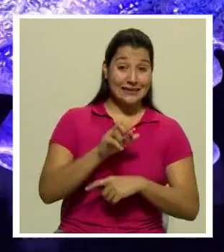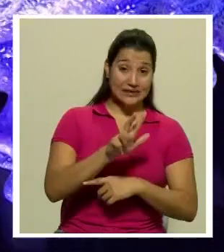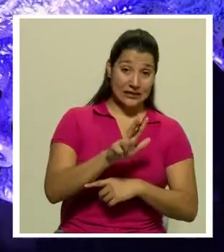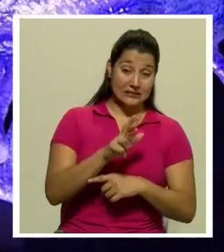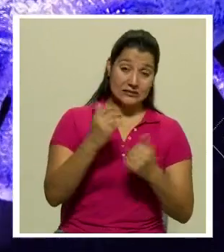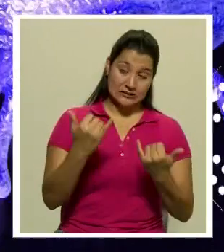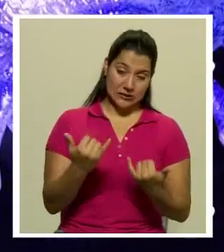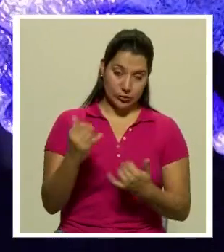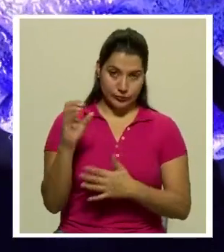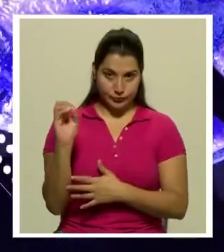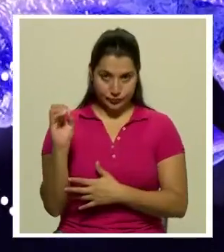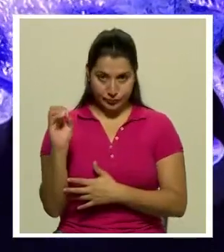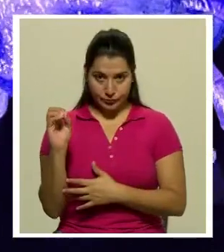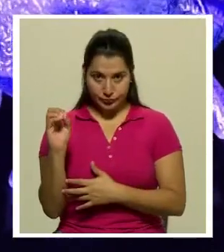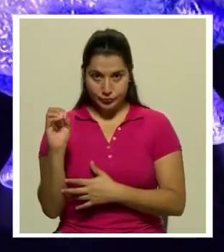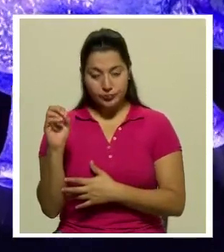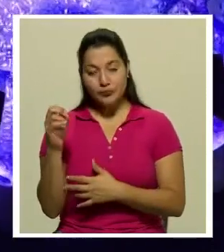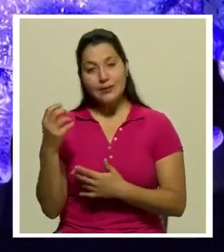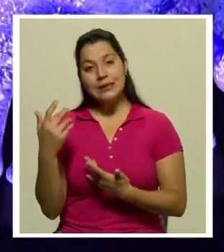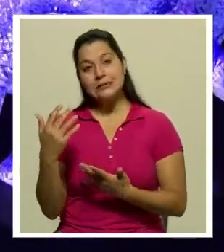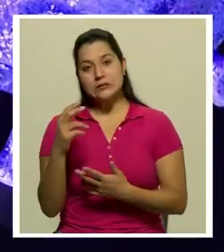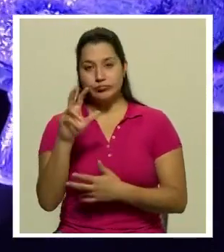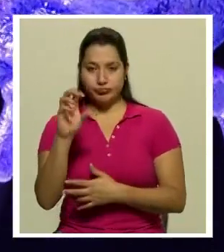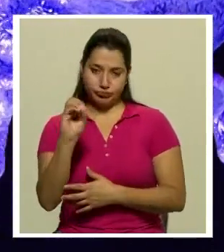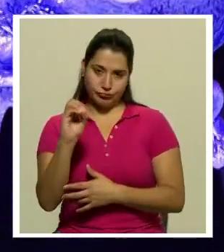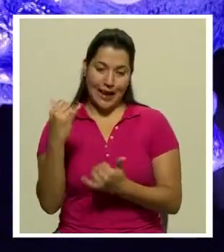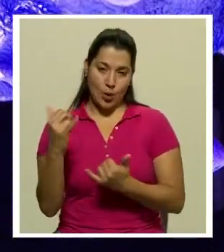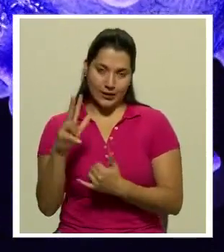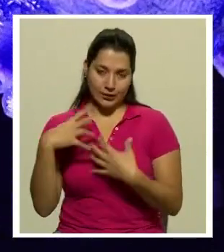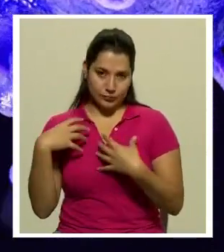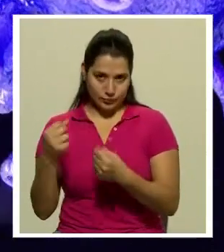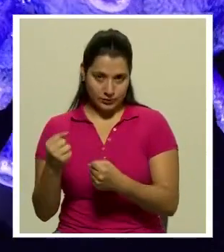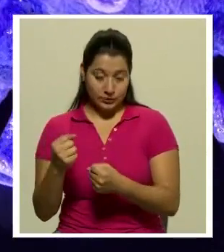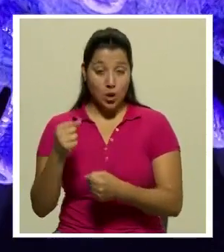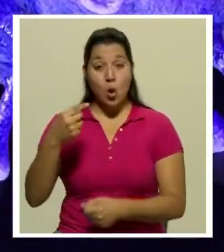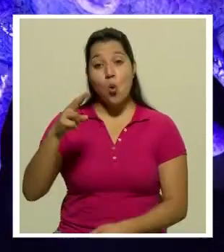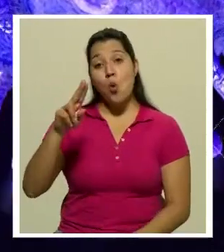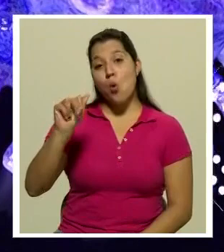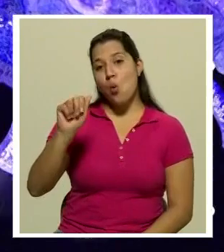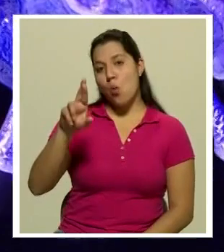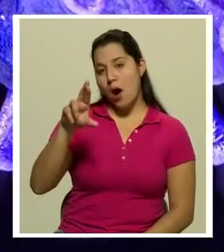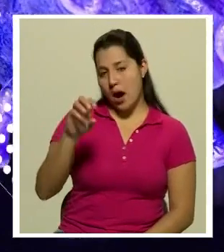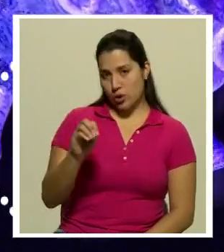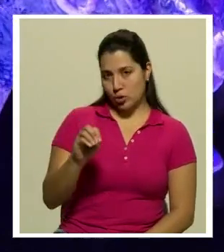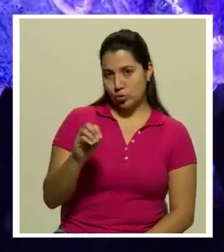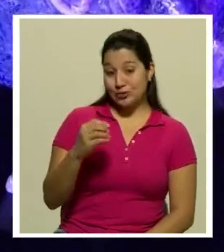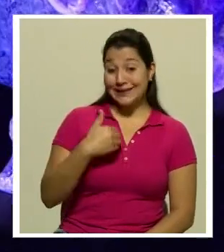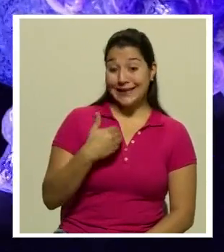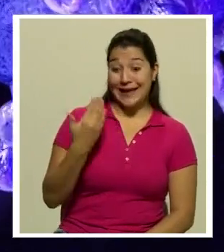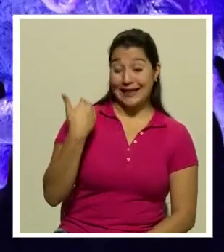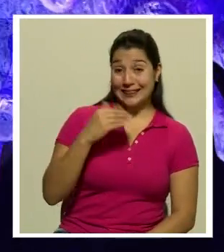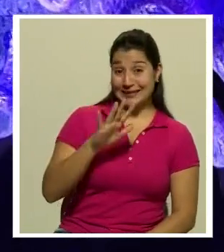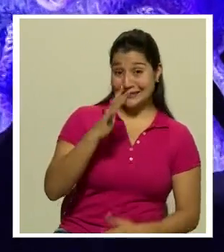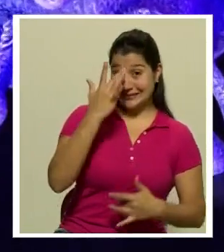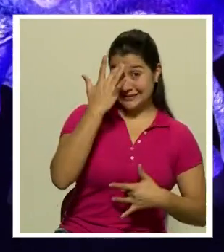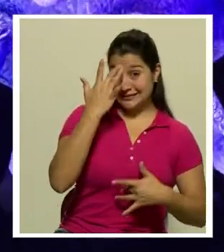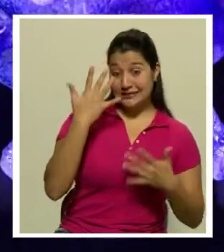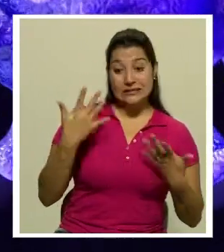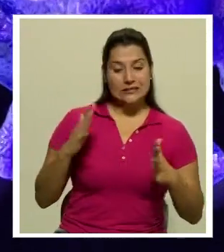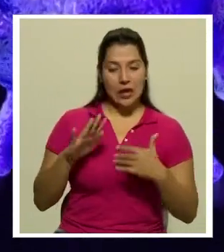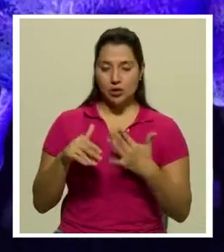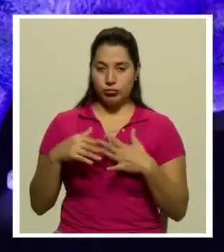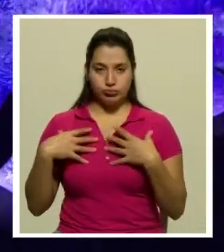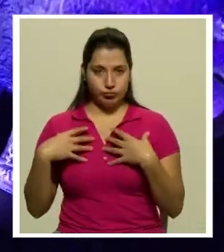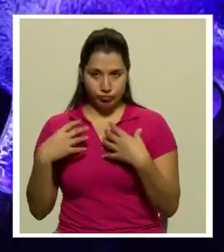se registran 3 personas recuperadas. El Guarco en Cartago tenía 5 casos positivos, afortunadamente ya